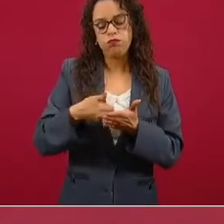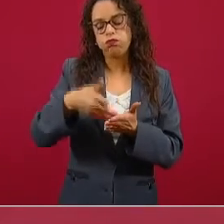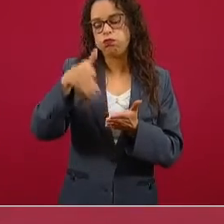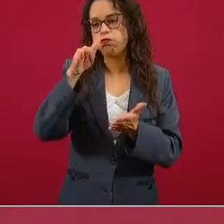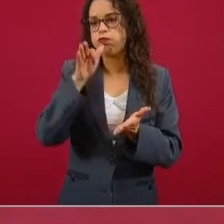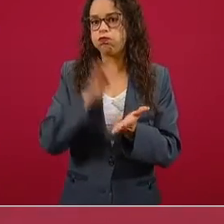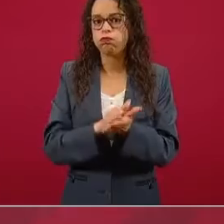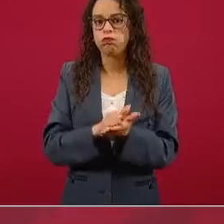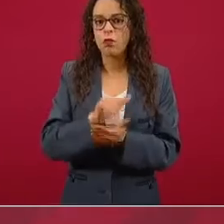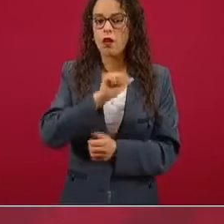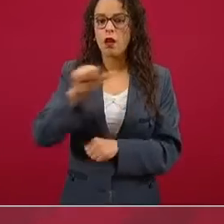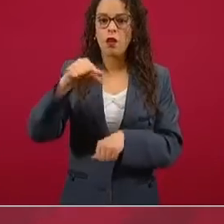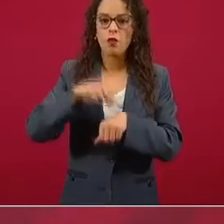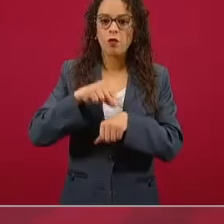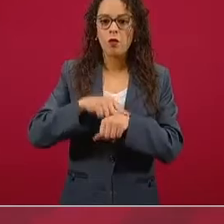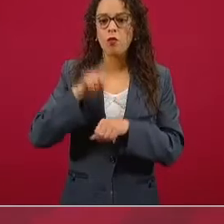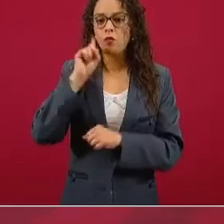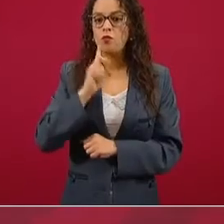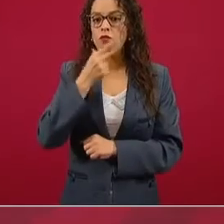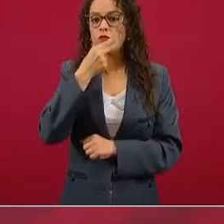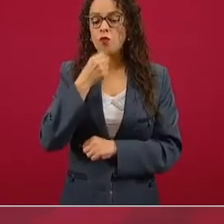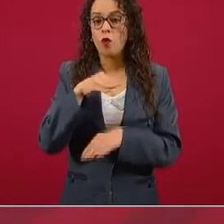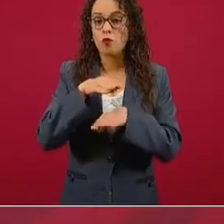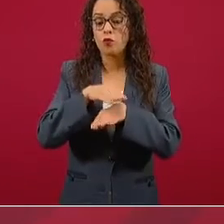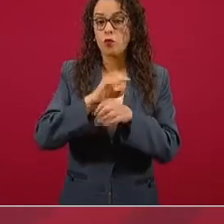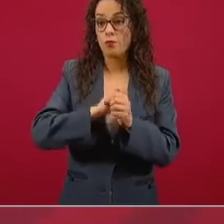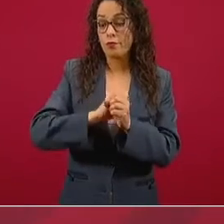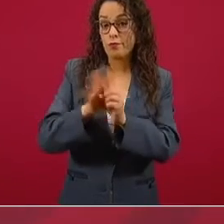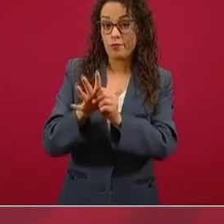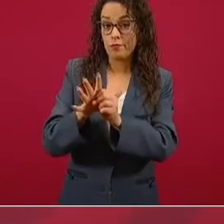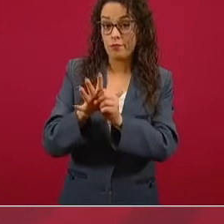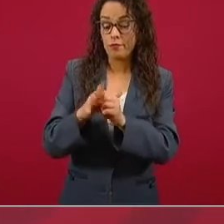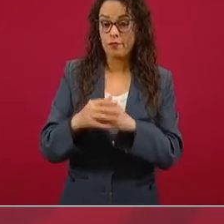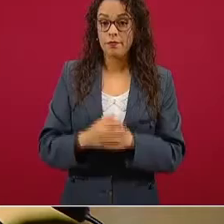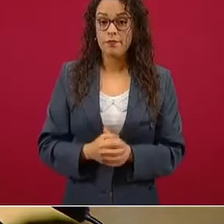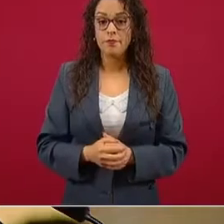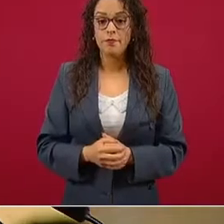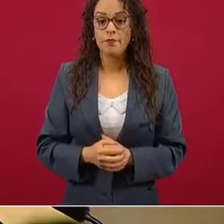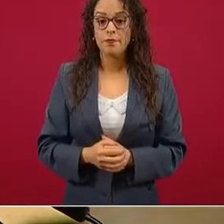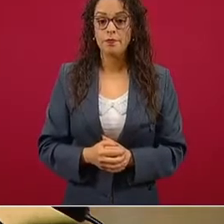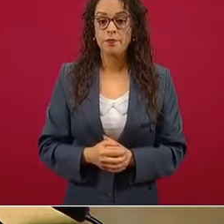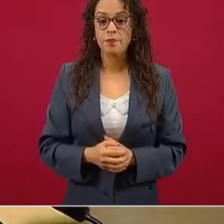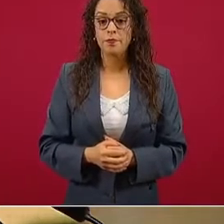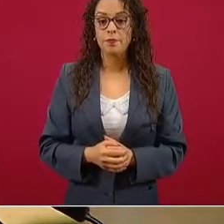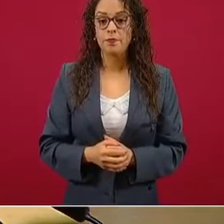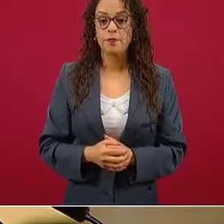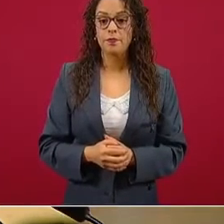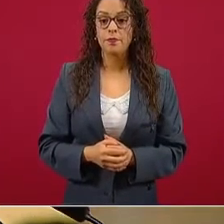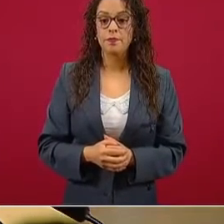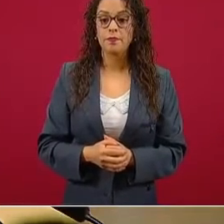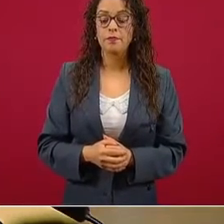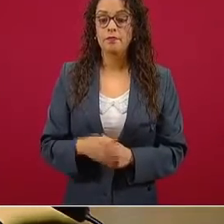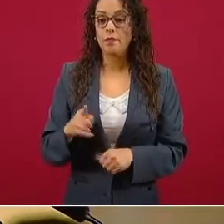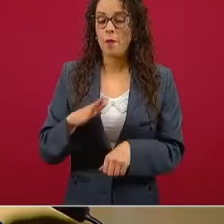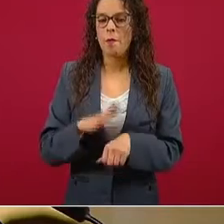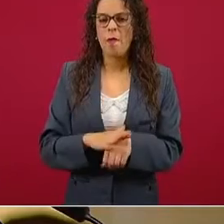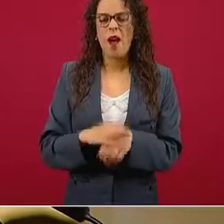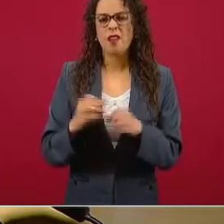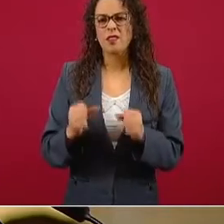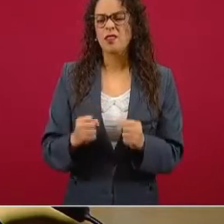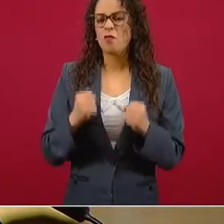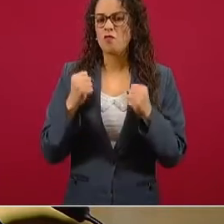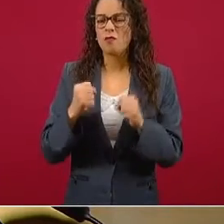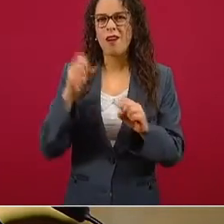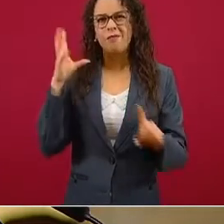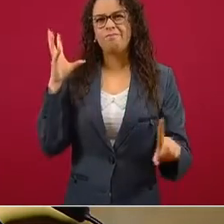médicos y las médicas ante la pandemia de COVID-19, que han enfrentado el mayor reto de estos